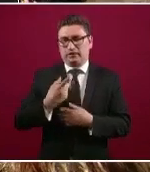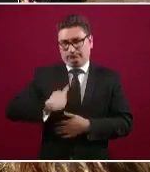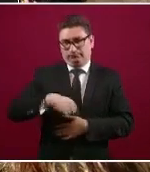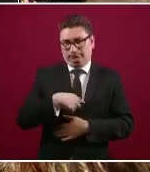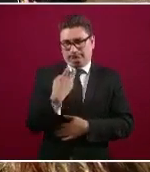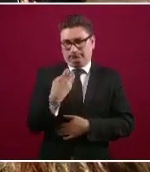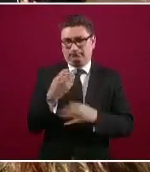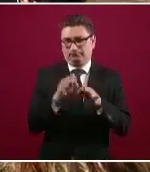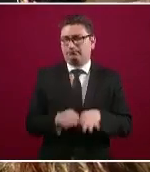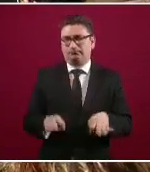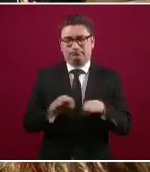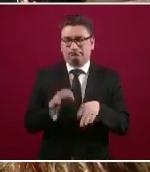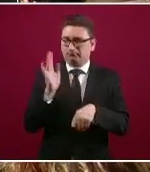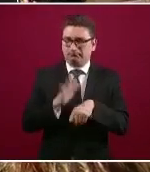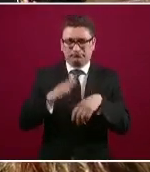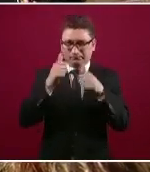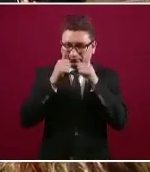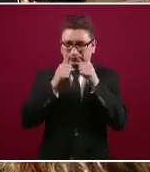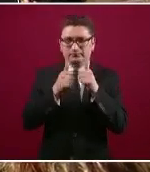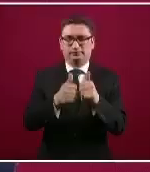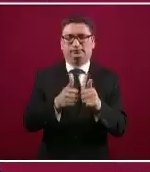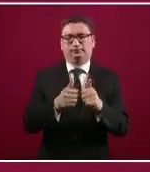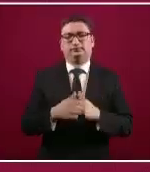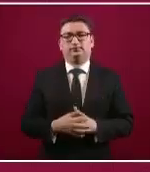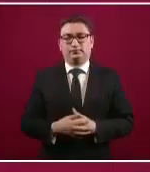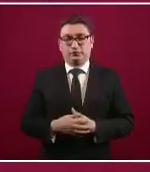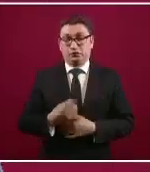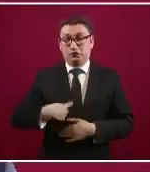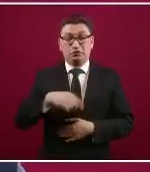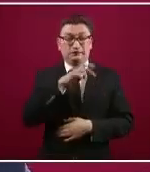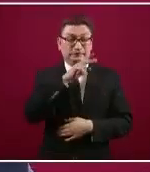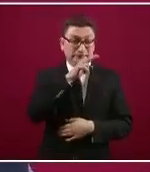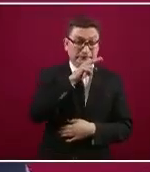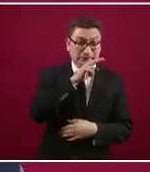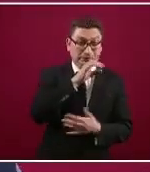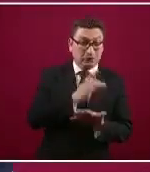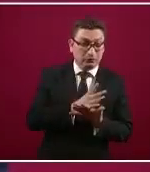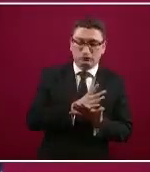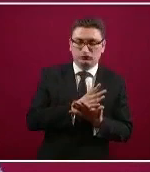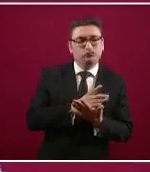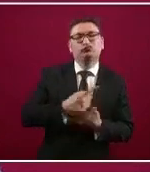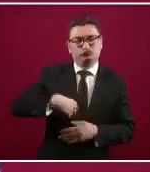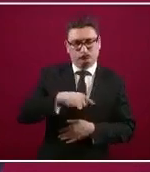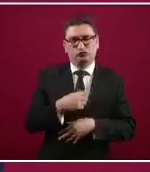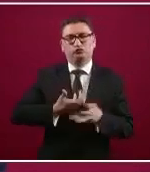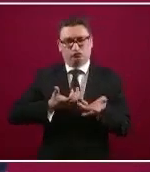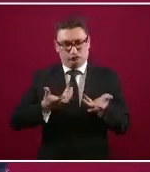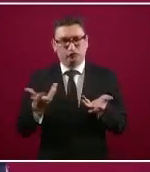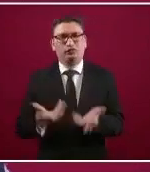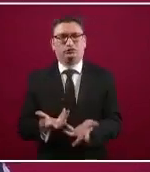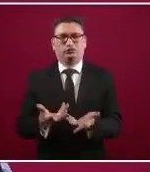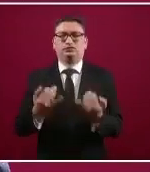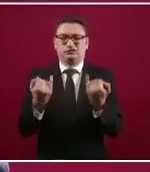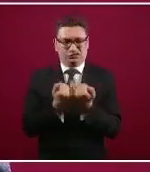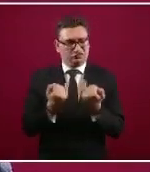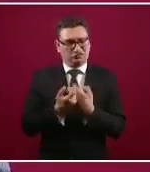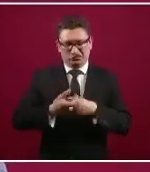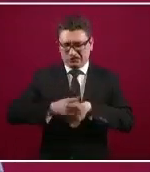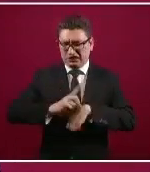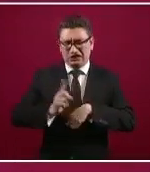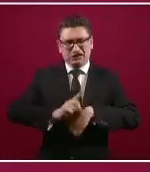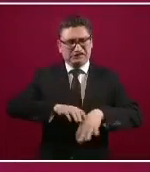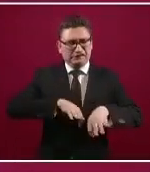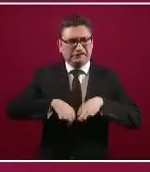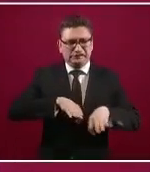ocupación, no solo nuestra principal preocupación. nos estamos ocupando todos los días